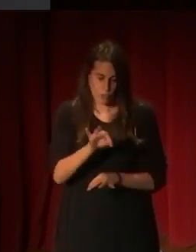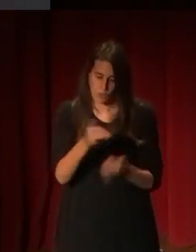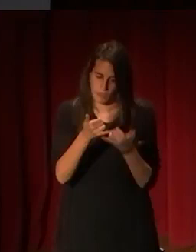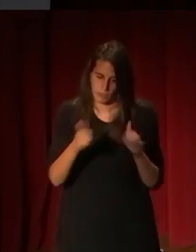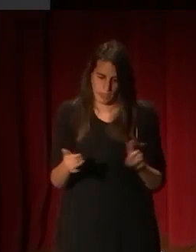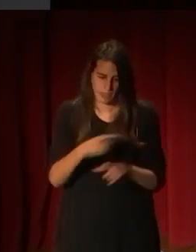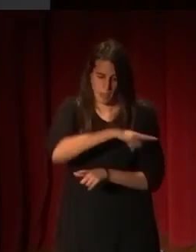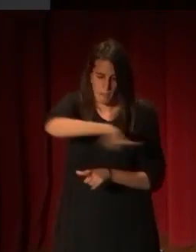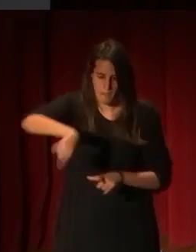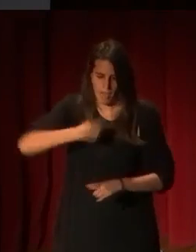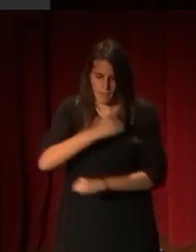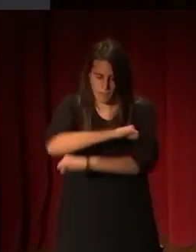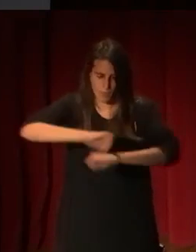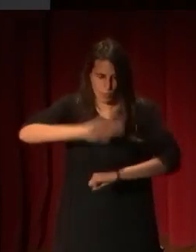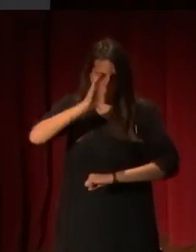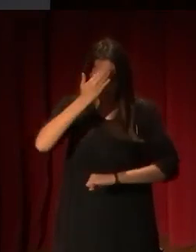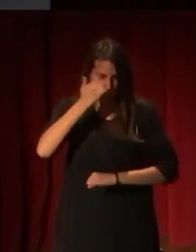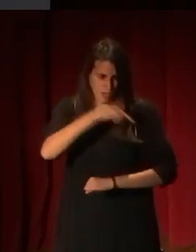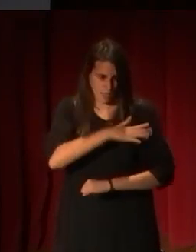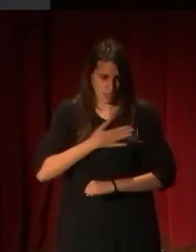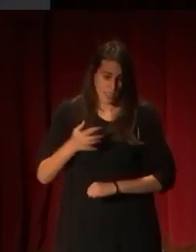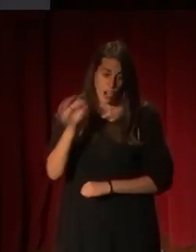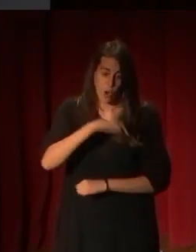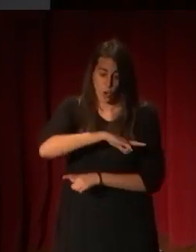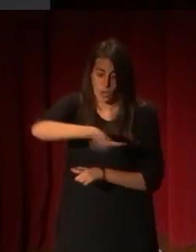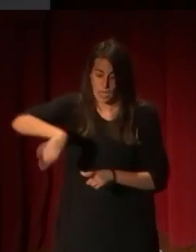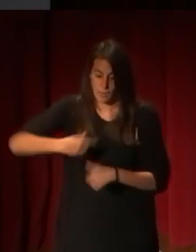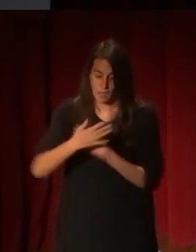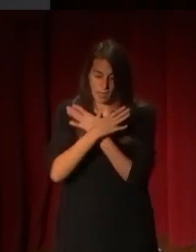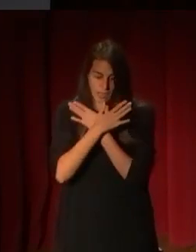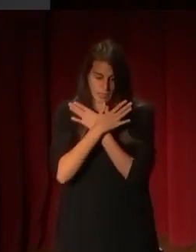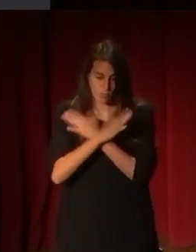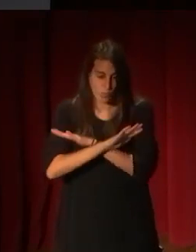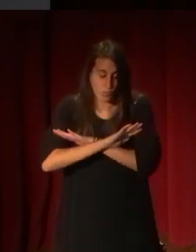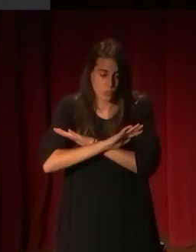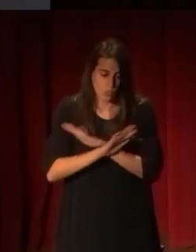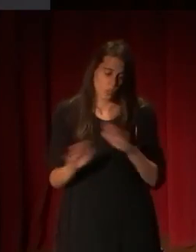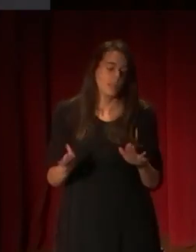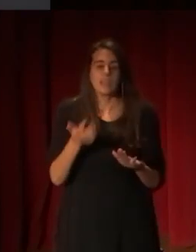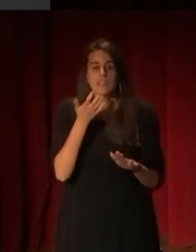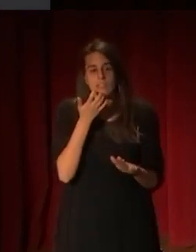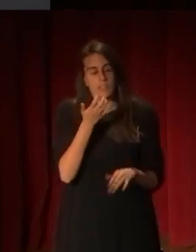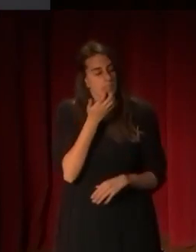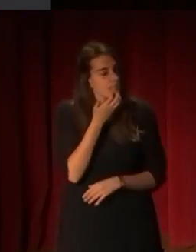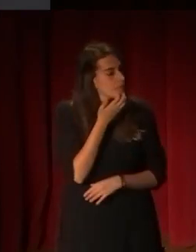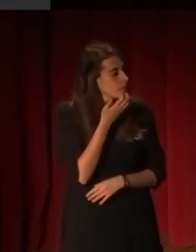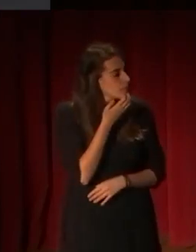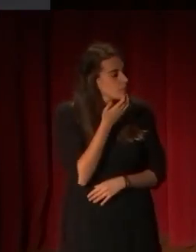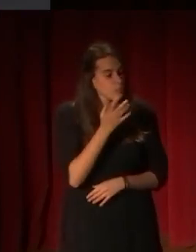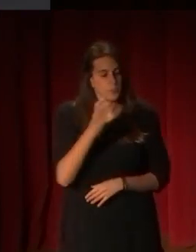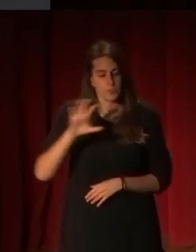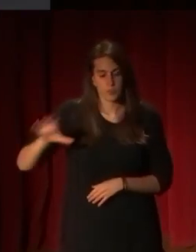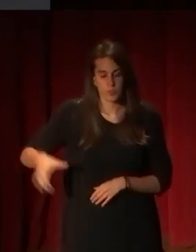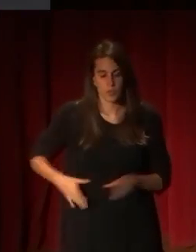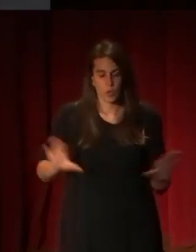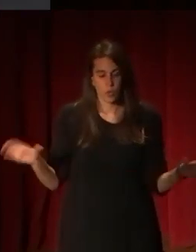en la plaza grande del buen retiro en cualquiera de las dos plazas del buen retiro solamente con la presencia de la corte